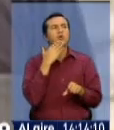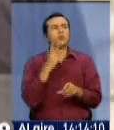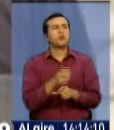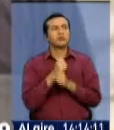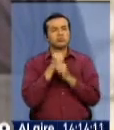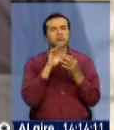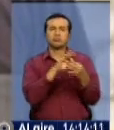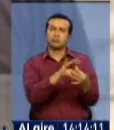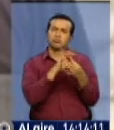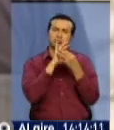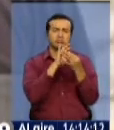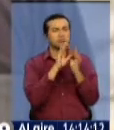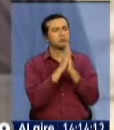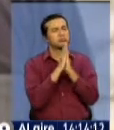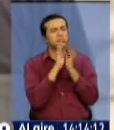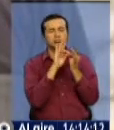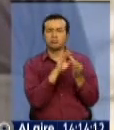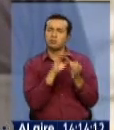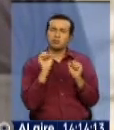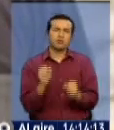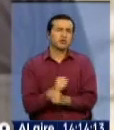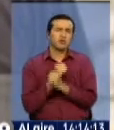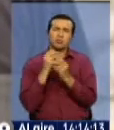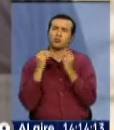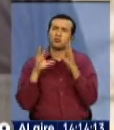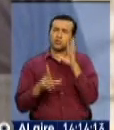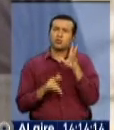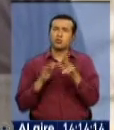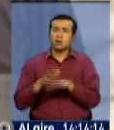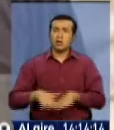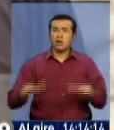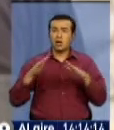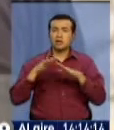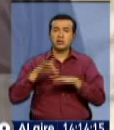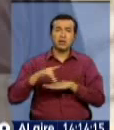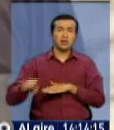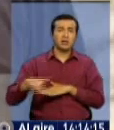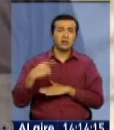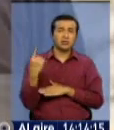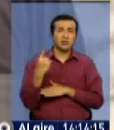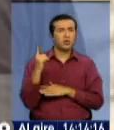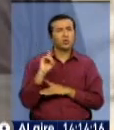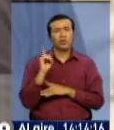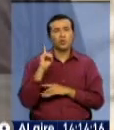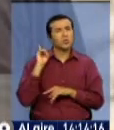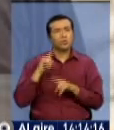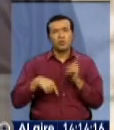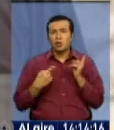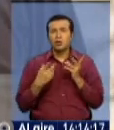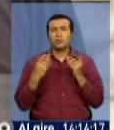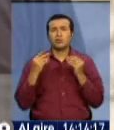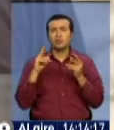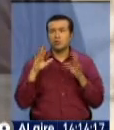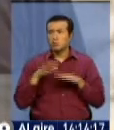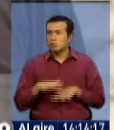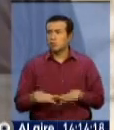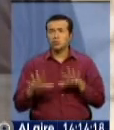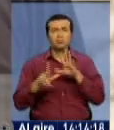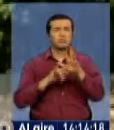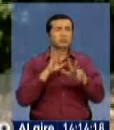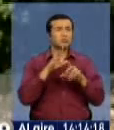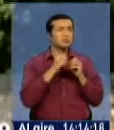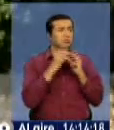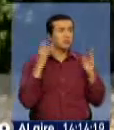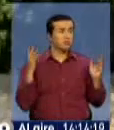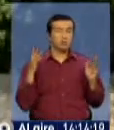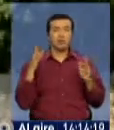nos colaboren porque en realidad ya no podemos nosotros dejar la casa botada y todos los vecinos han sido robados. La